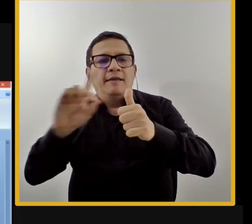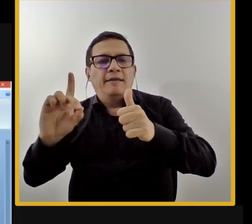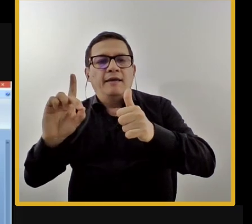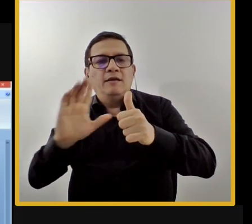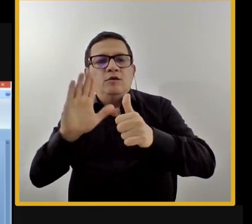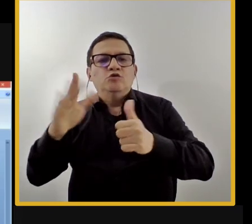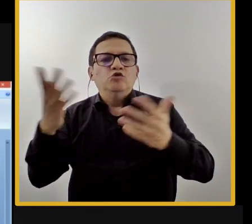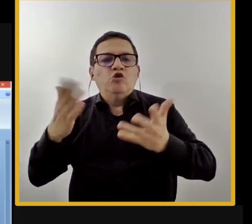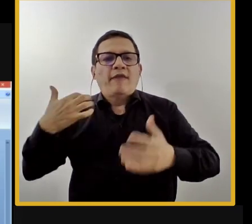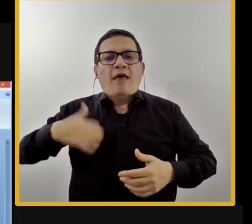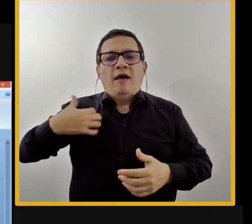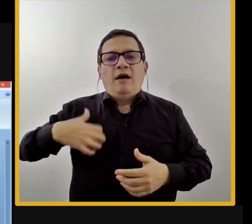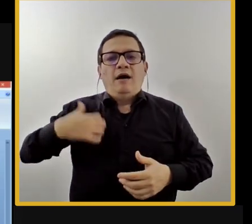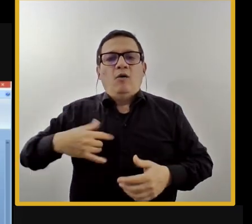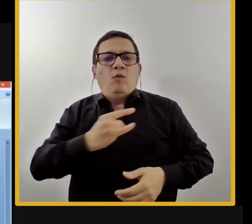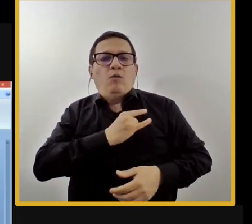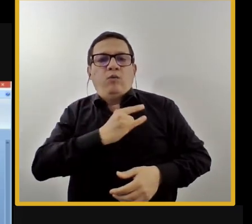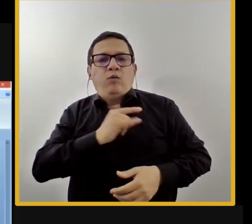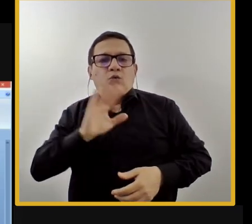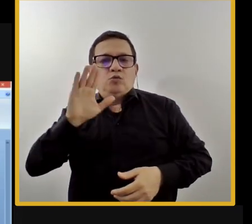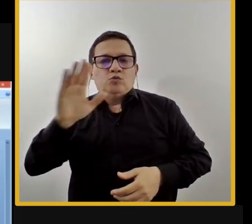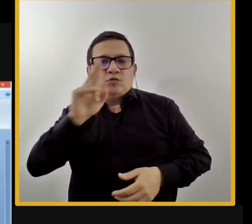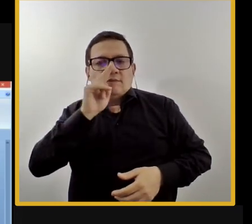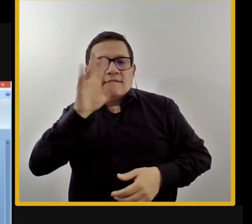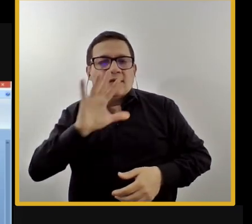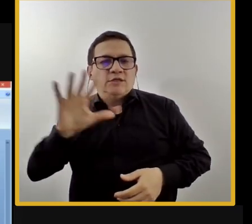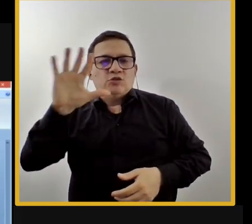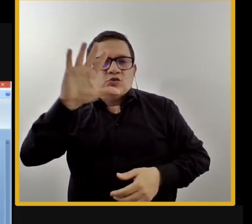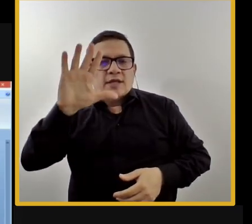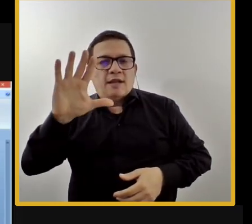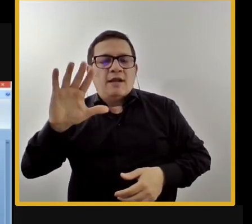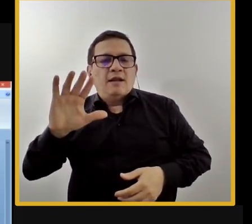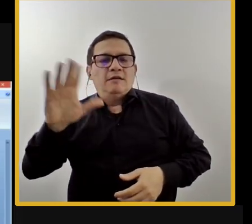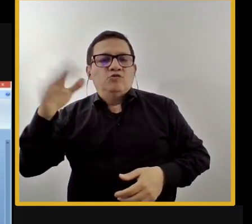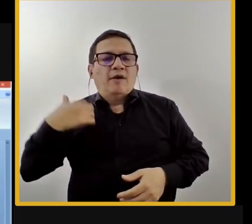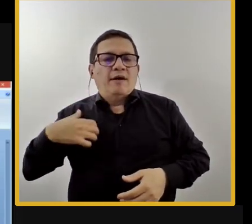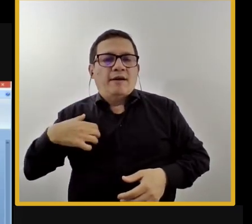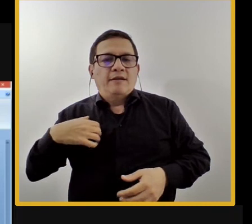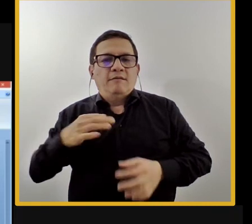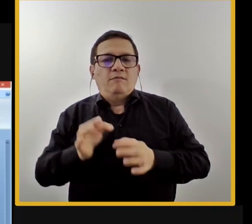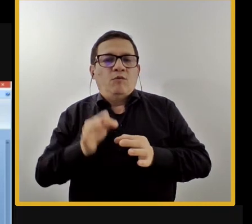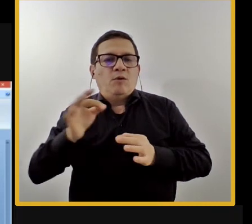Plata, Argentina, Universidad de La Plata, de Grajales y Negri, en su